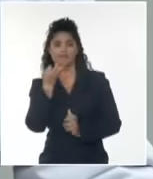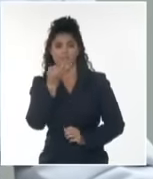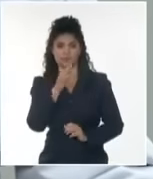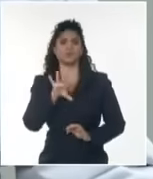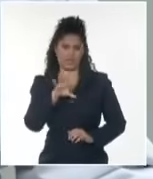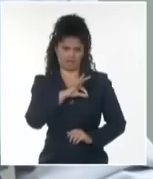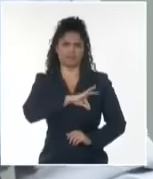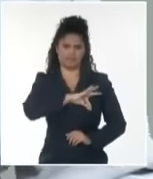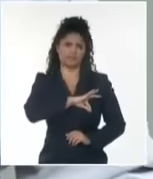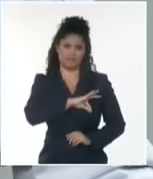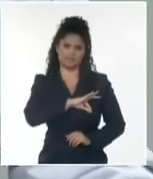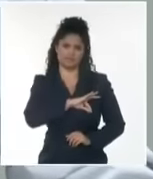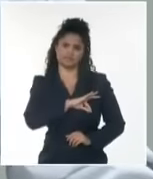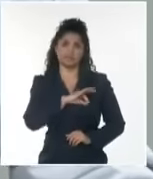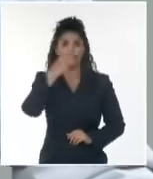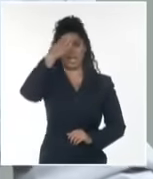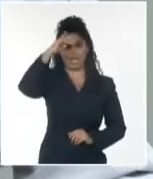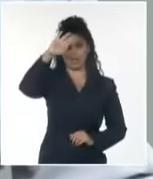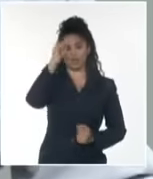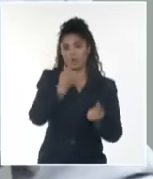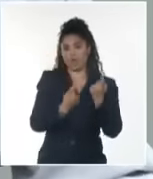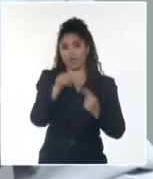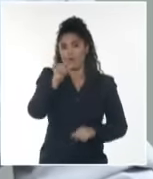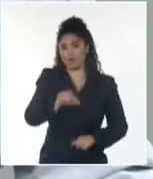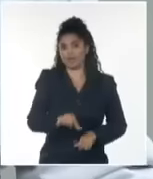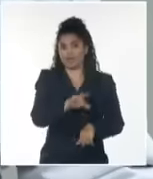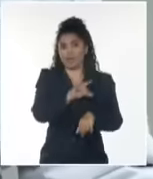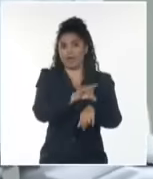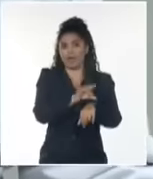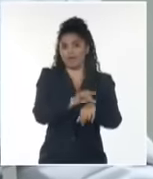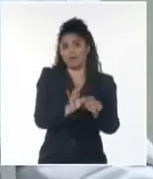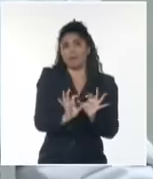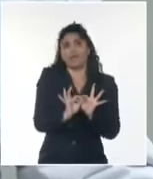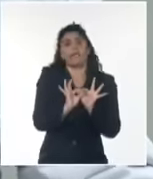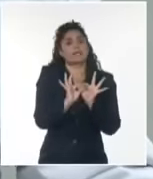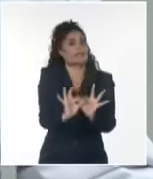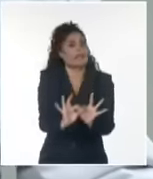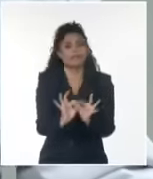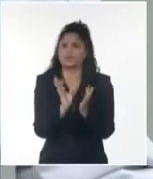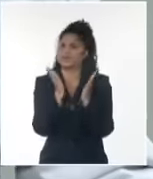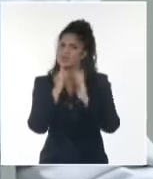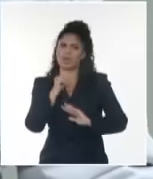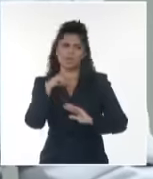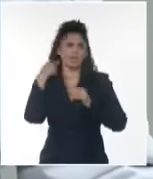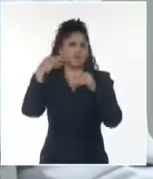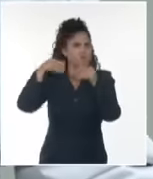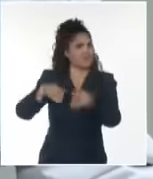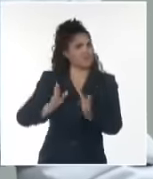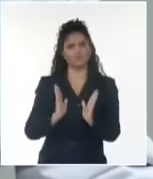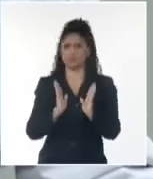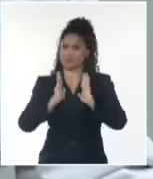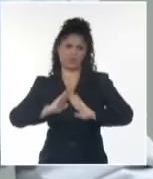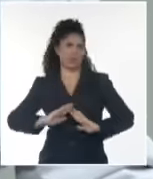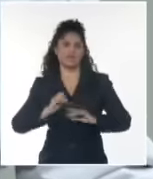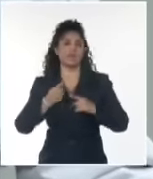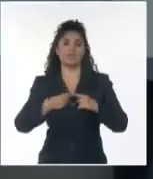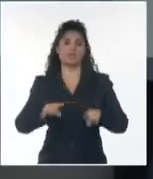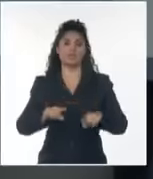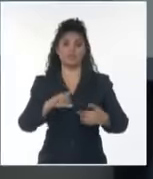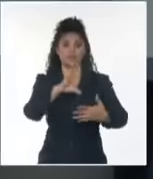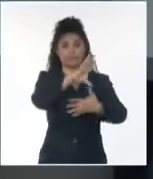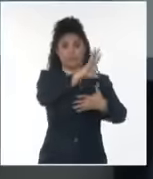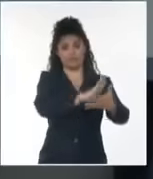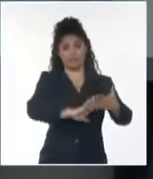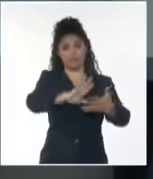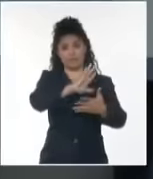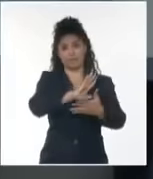graves, no hay casos críticos, no hay fallecidos en nuestro país, pero de lo que se describe en la región de las Américas, tampoco